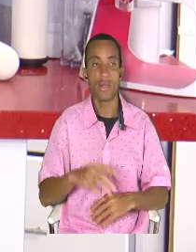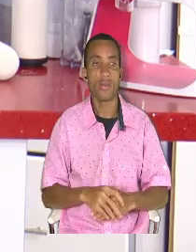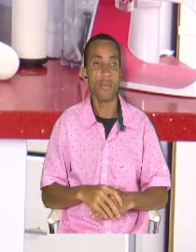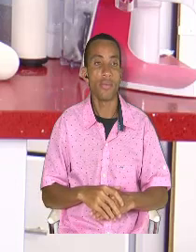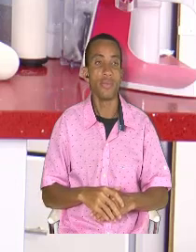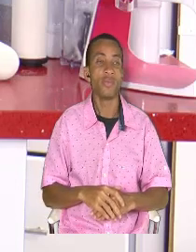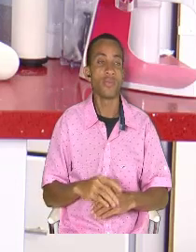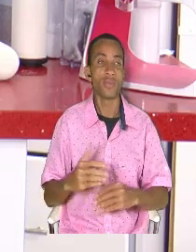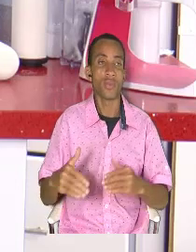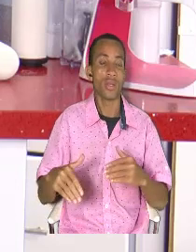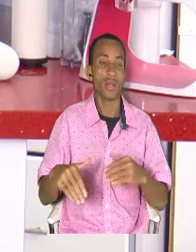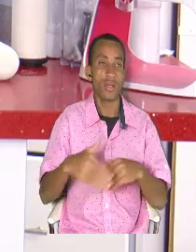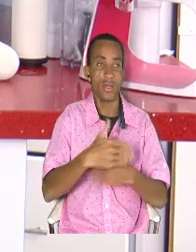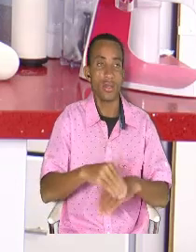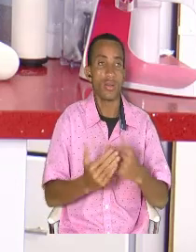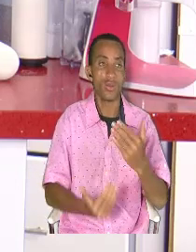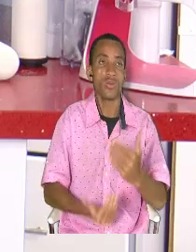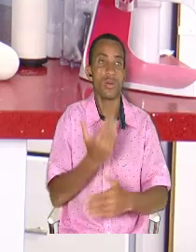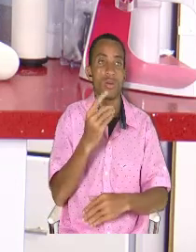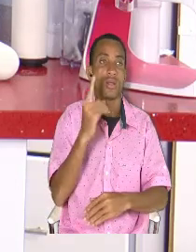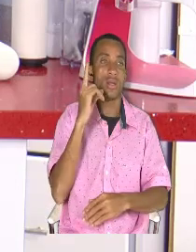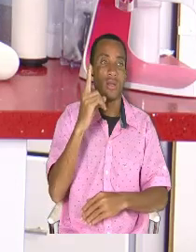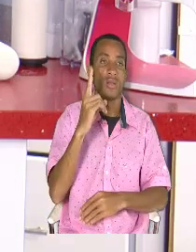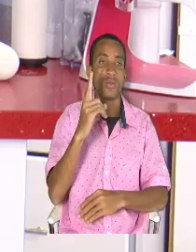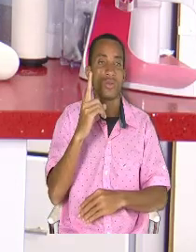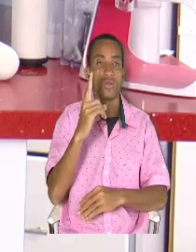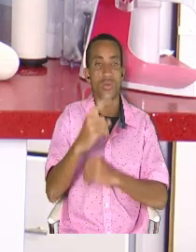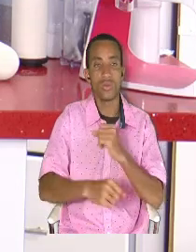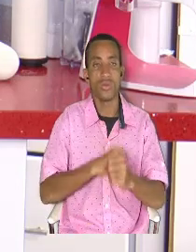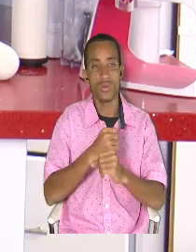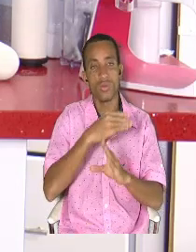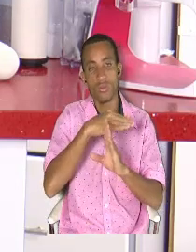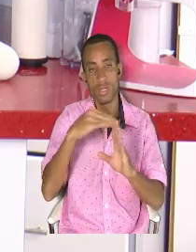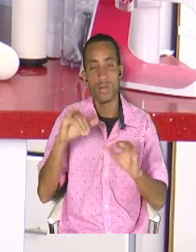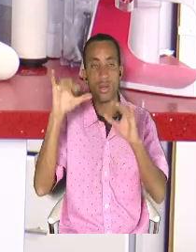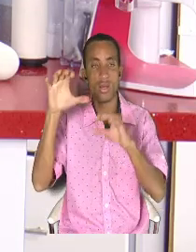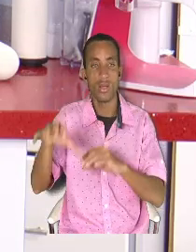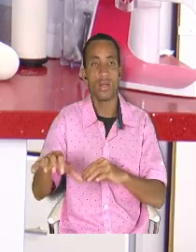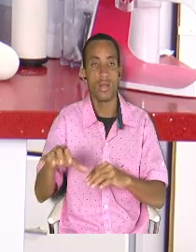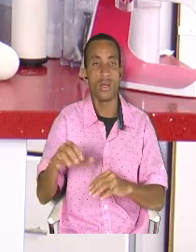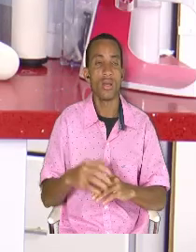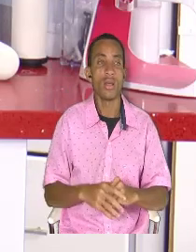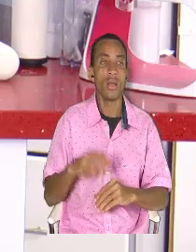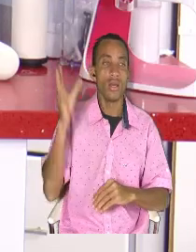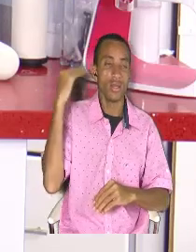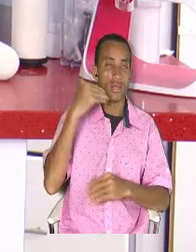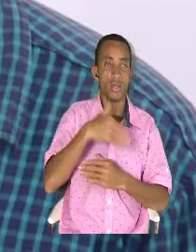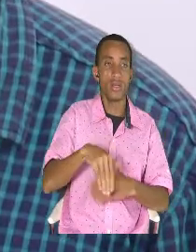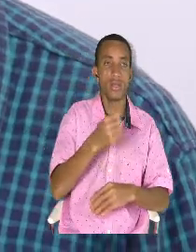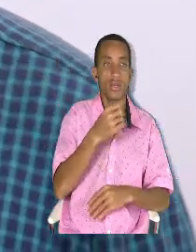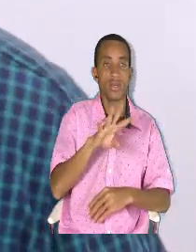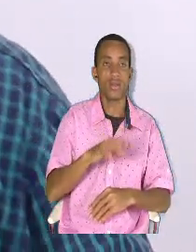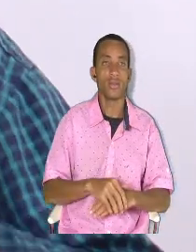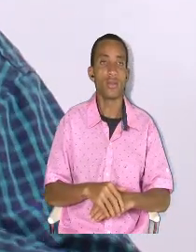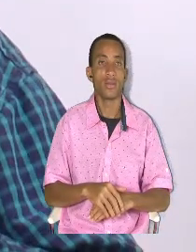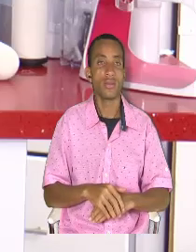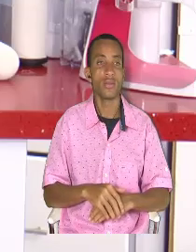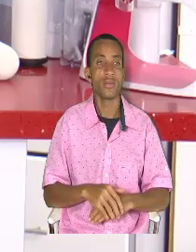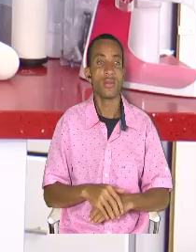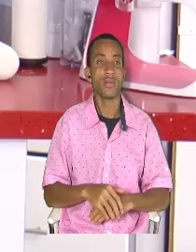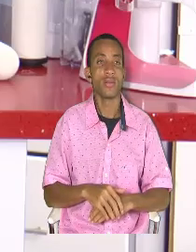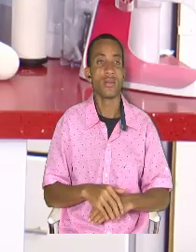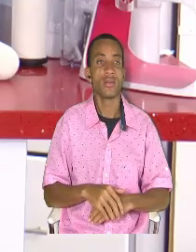nueva dirección, ¿no? Hace ya año y medio que estamos ahí ubicados. Antes estábamos ahora en la 14, ¿no? Bueno, gente, qué pena, don